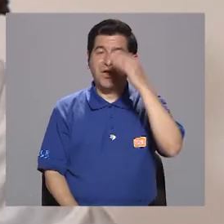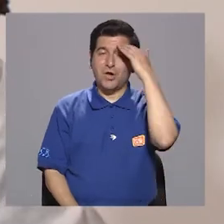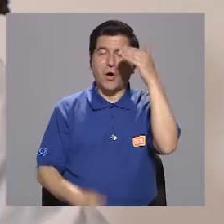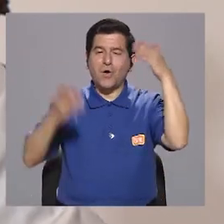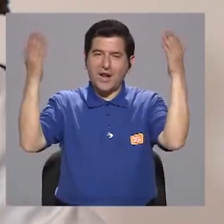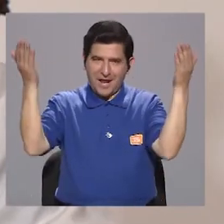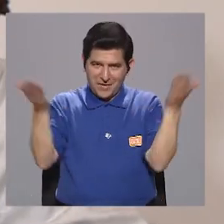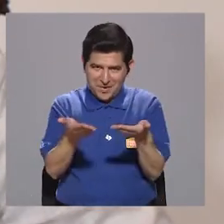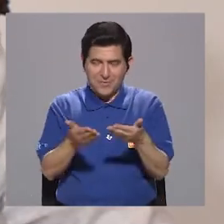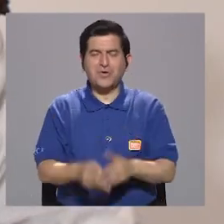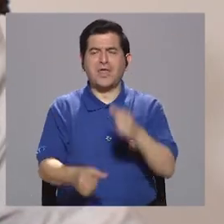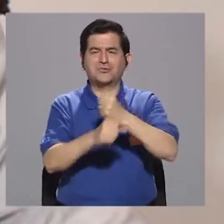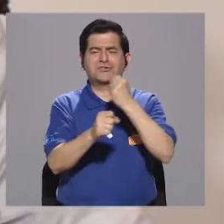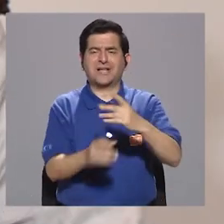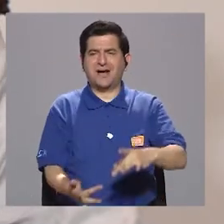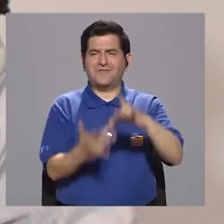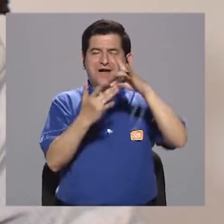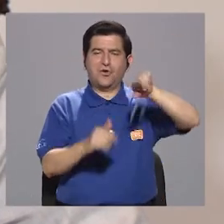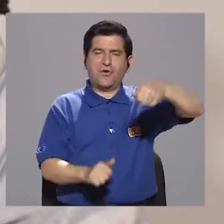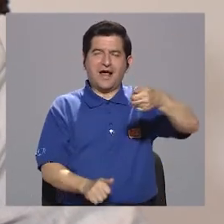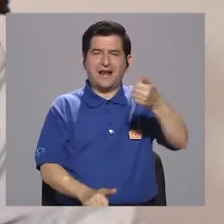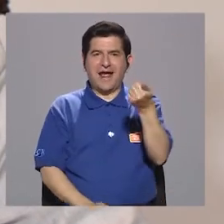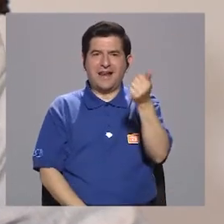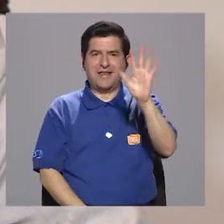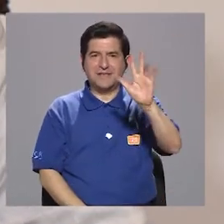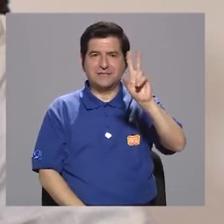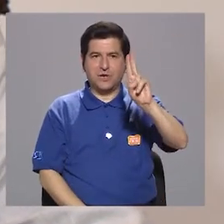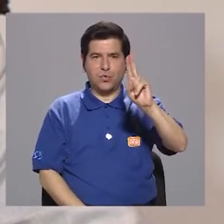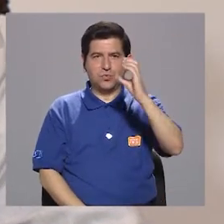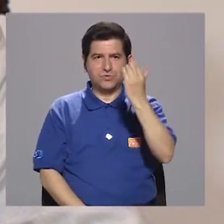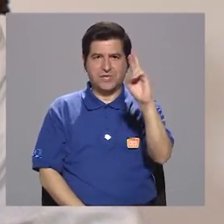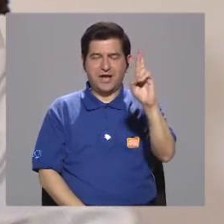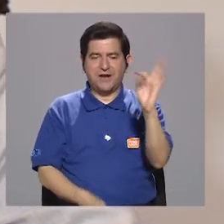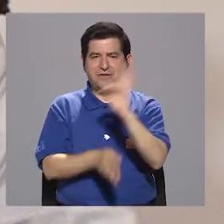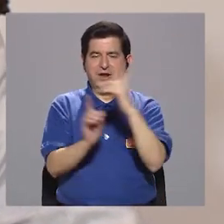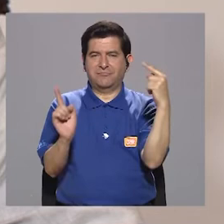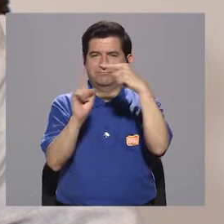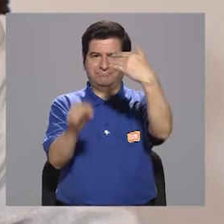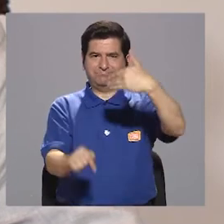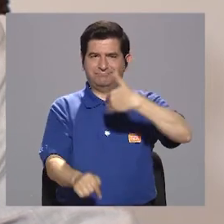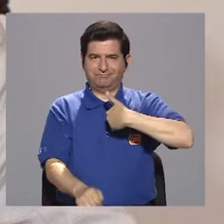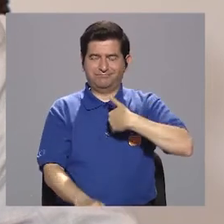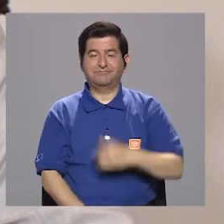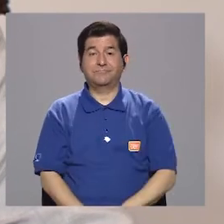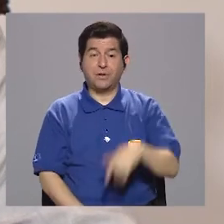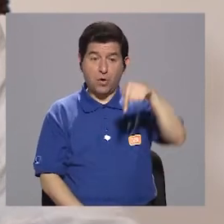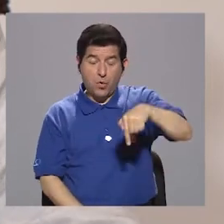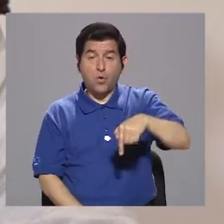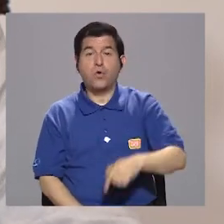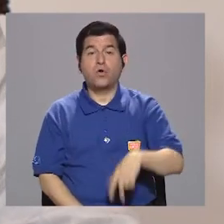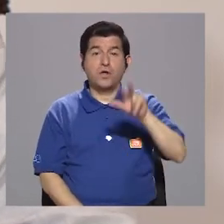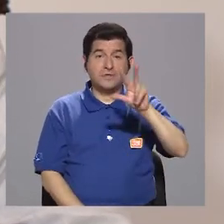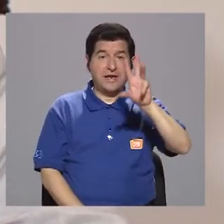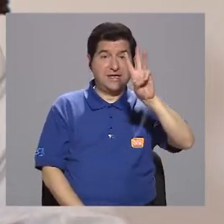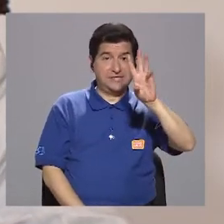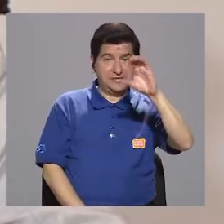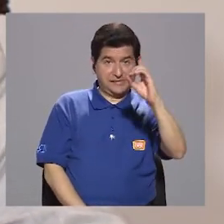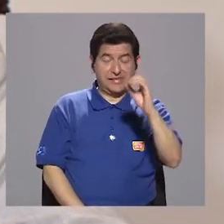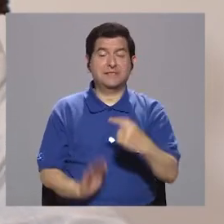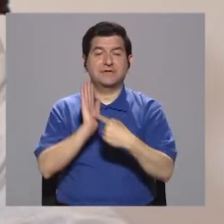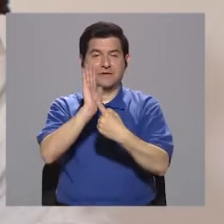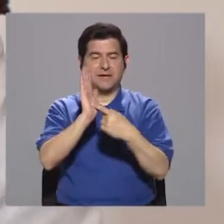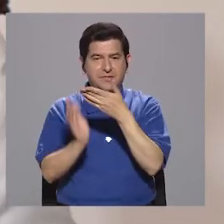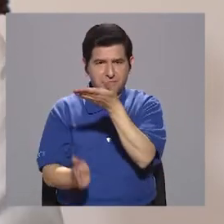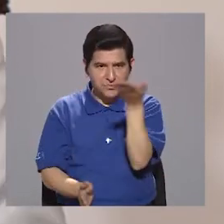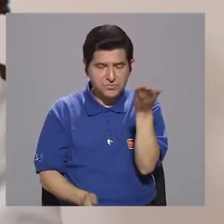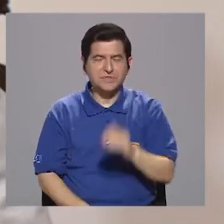Hola, bienvenidos y bienvenidas a un trabajo especial del Canal 15 Universidad de Costa Rica, donde hacemos televisión con sentido y casualmente hoy en 360 queremos ofrecerles a